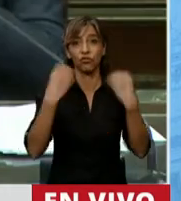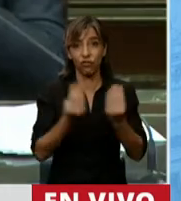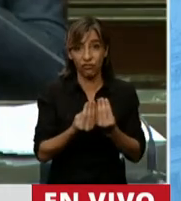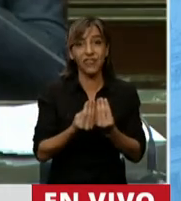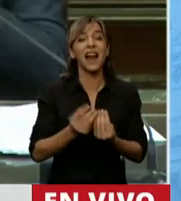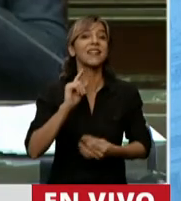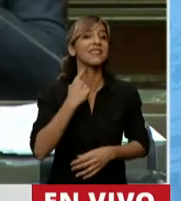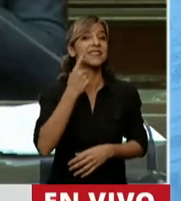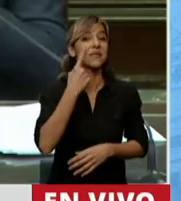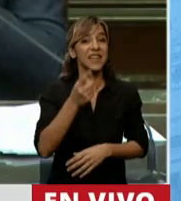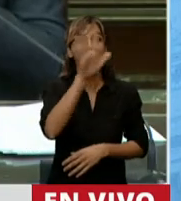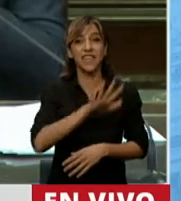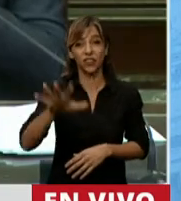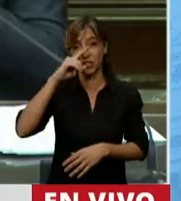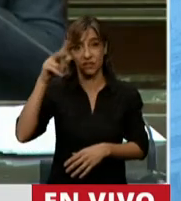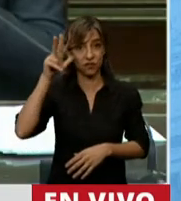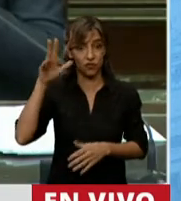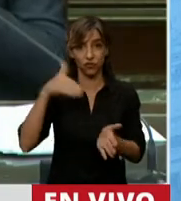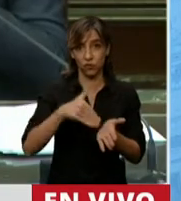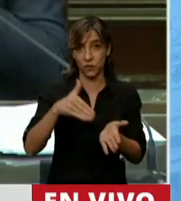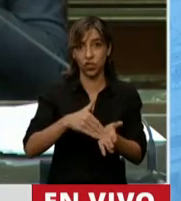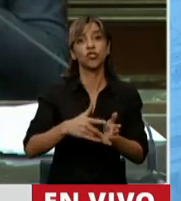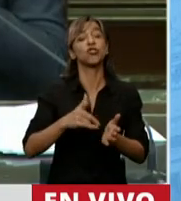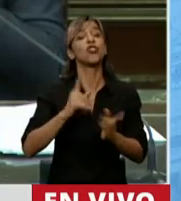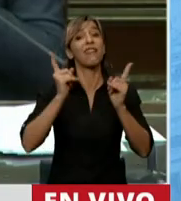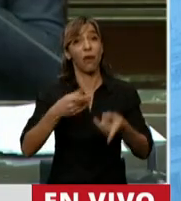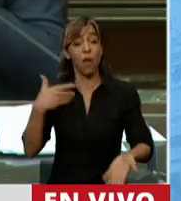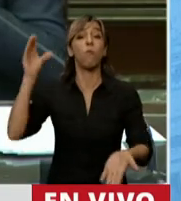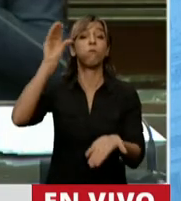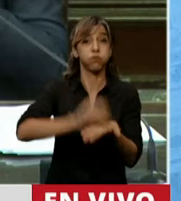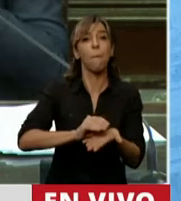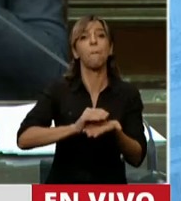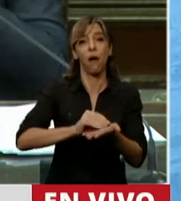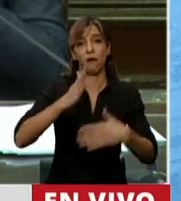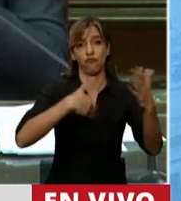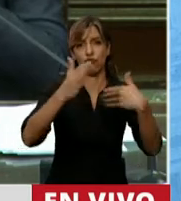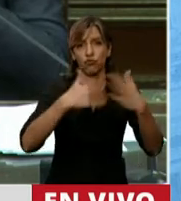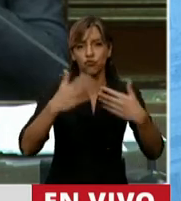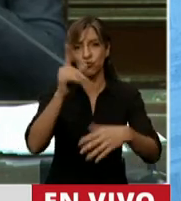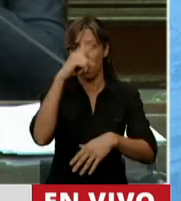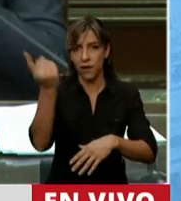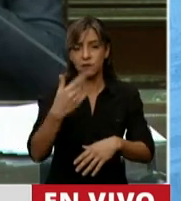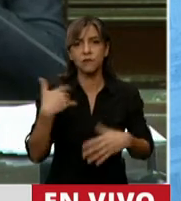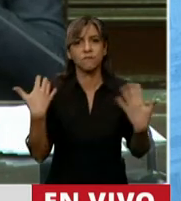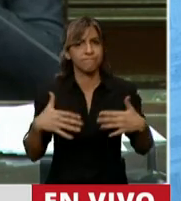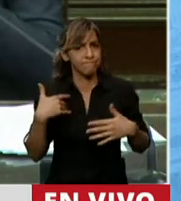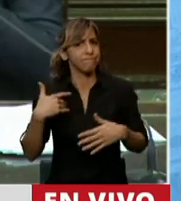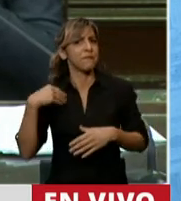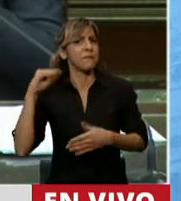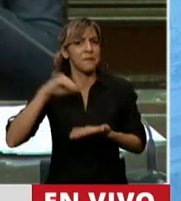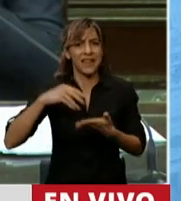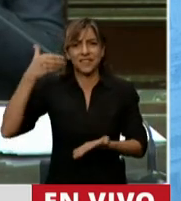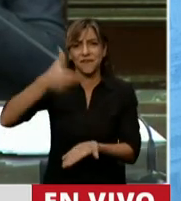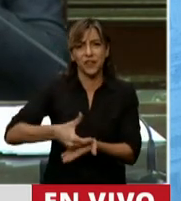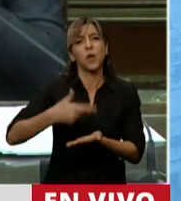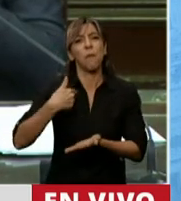13.768 millones, más obras para la Universidad Nacional de Tierra del Fuego, más obras de agua, de